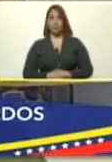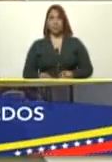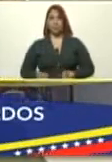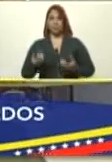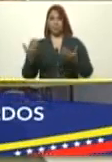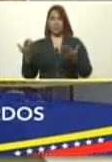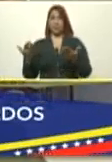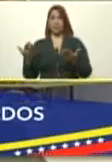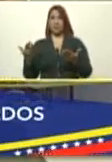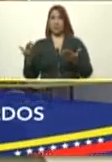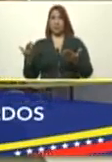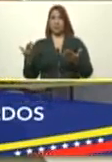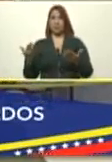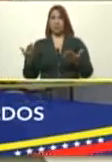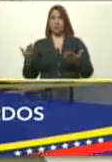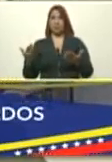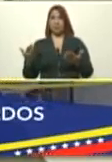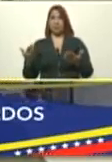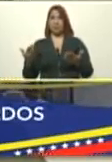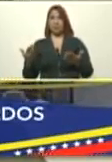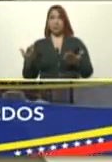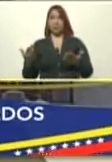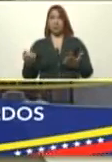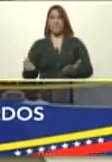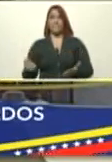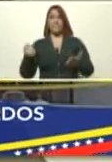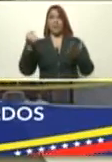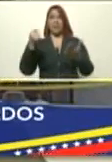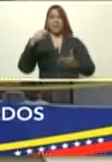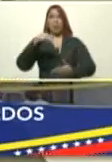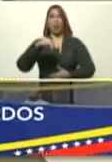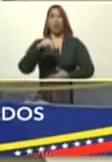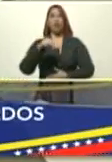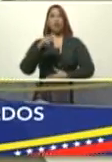una dosis del Premio Nobel de la Paz,